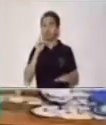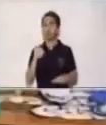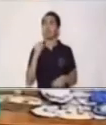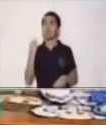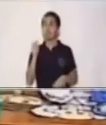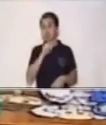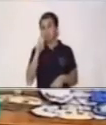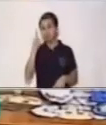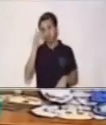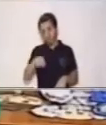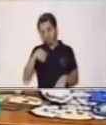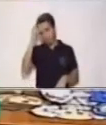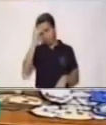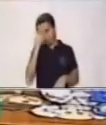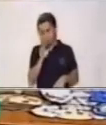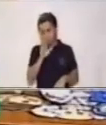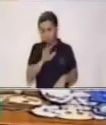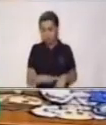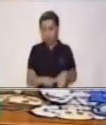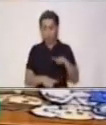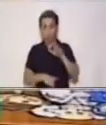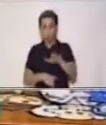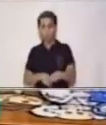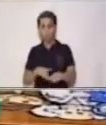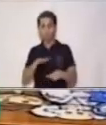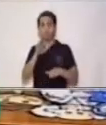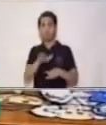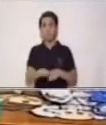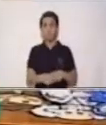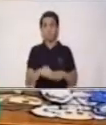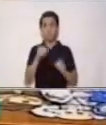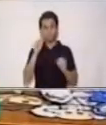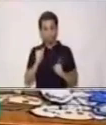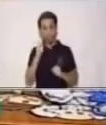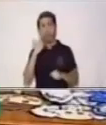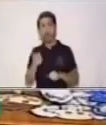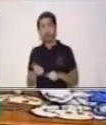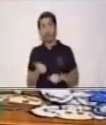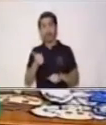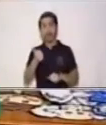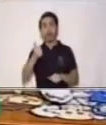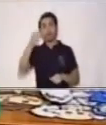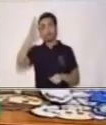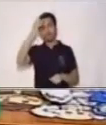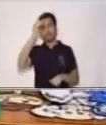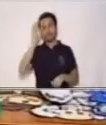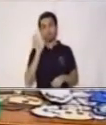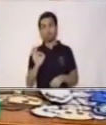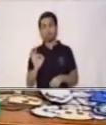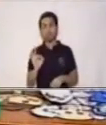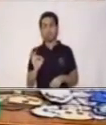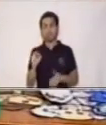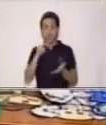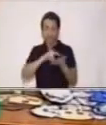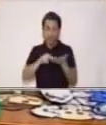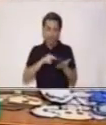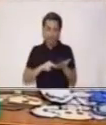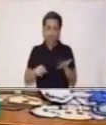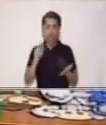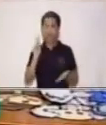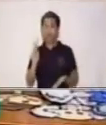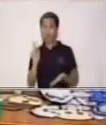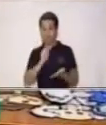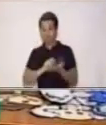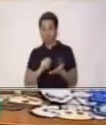que ir aprendiendo paso por paso para que tu aprendizaje sea significativo y aprendas muy bien a leer y a